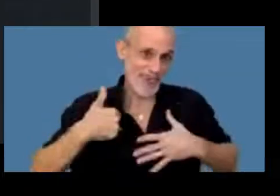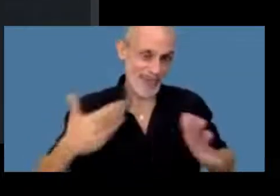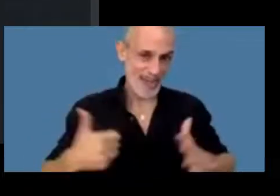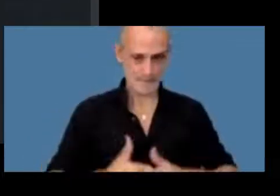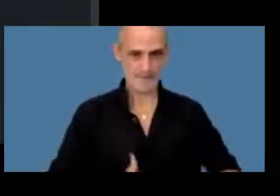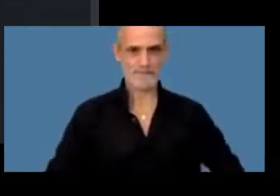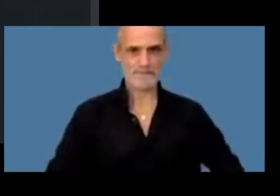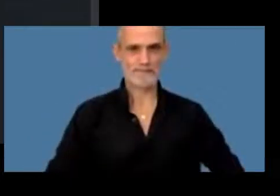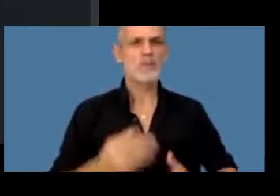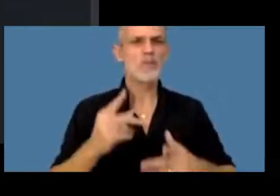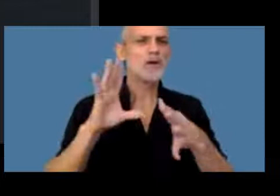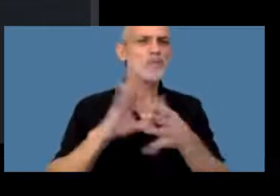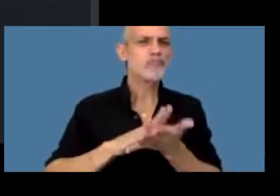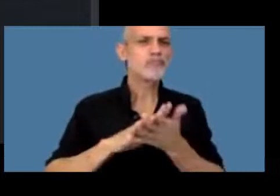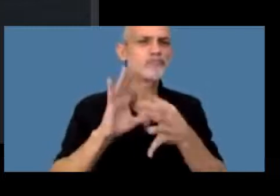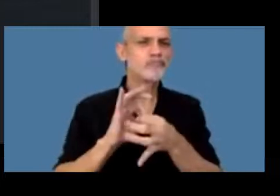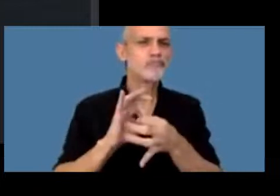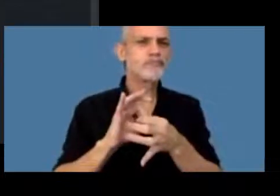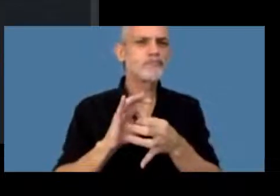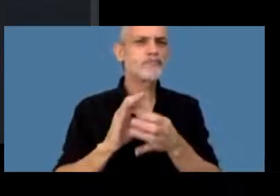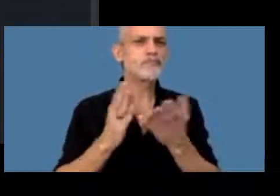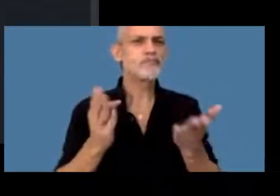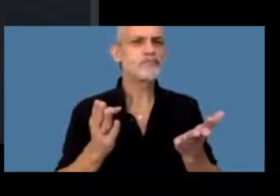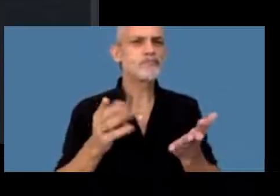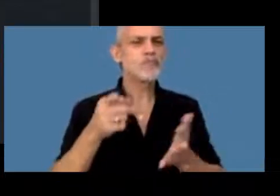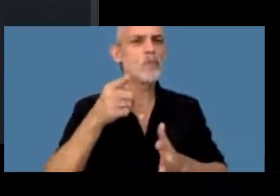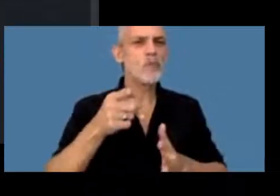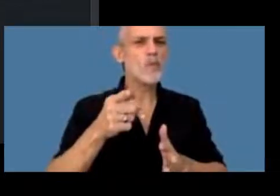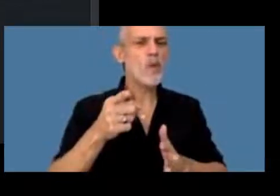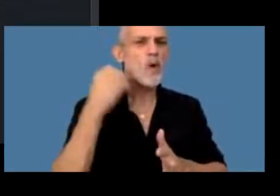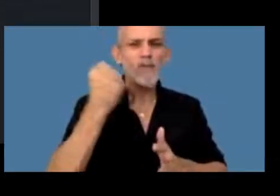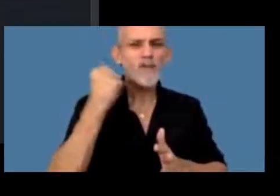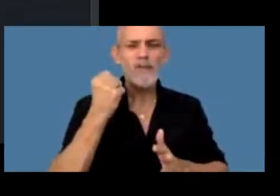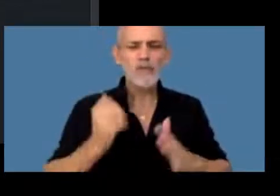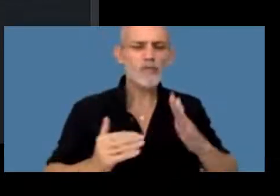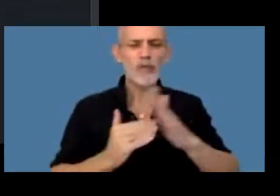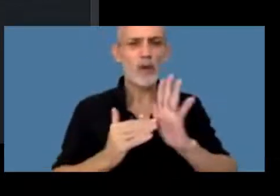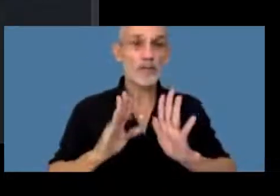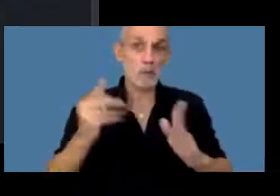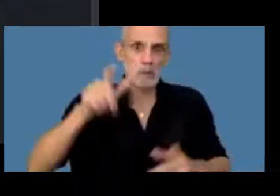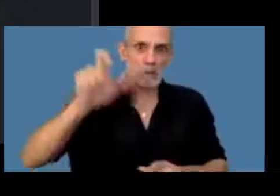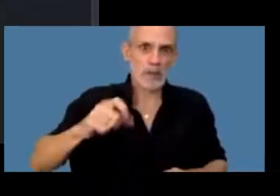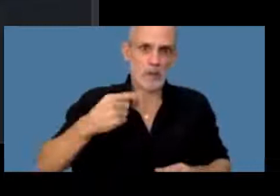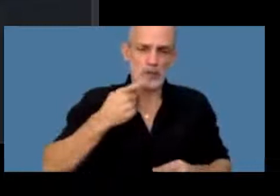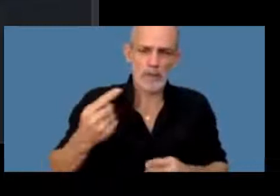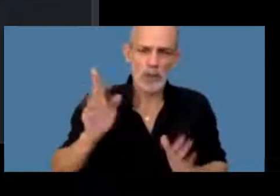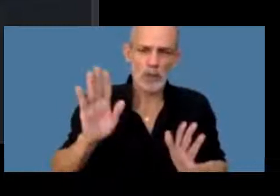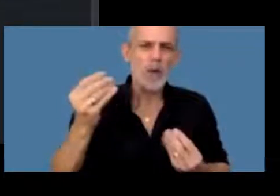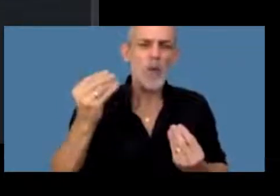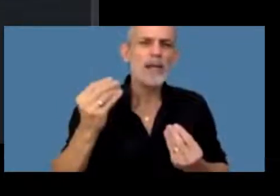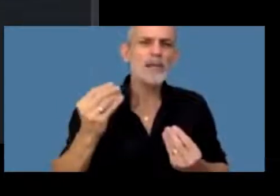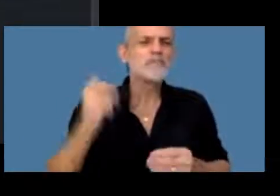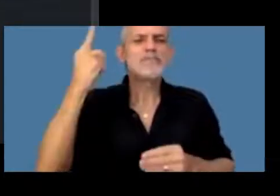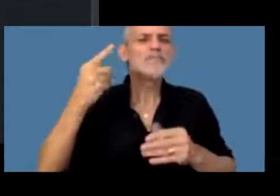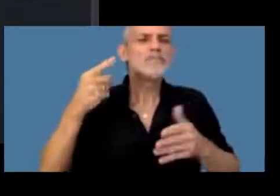tiene que ver con 2 cosas fundamentales. Si a uno les tendríamos que preguntar a alguien, les tendríamos que preguntar a ustedes mismos, ¿cuál es el principal problema que tiene el